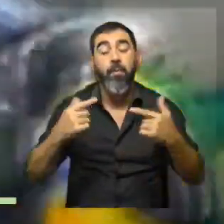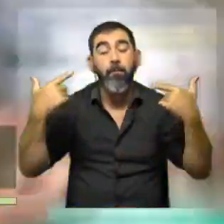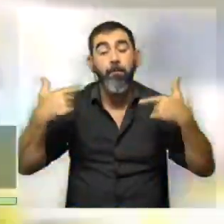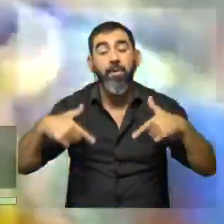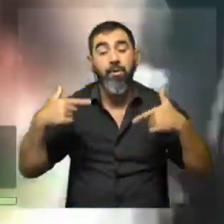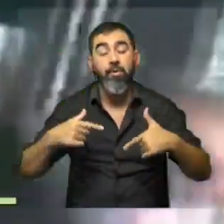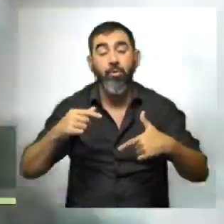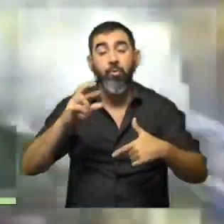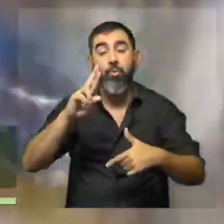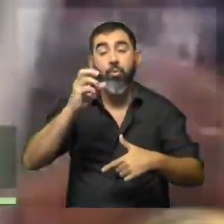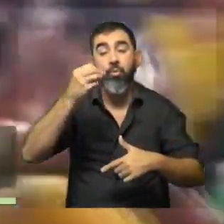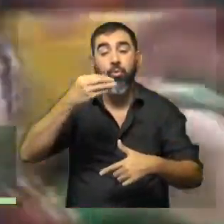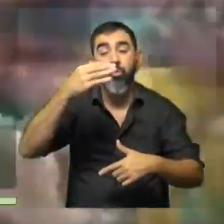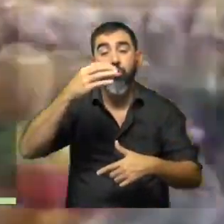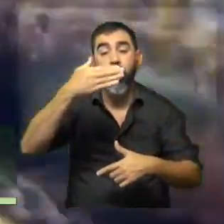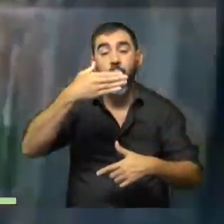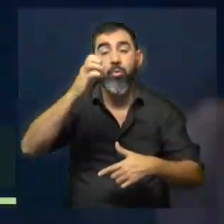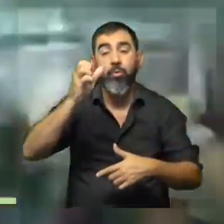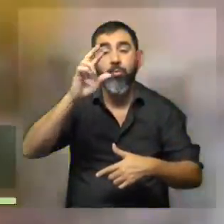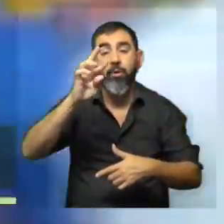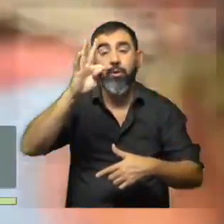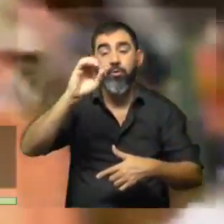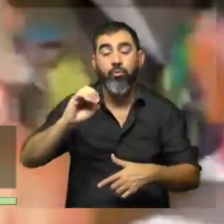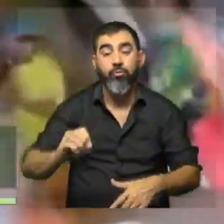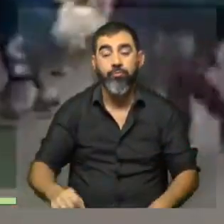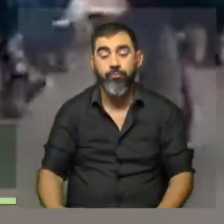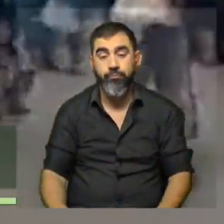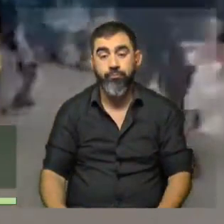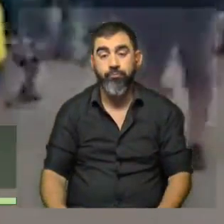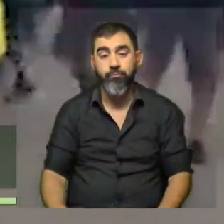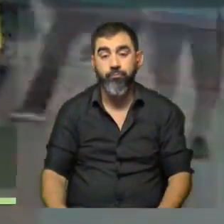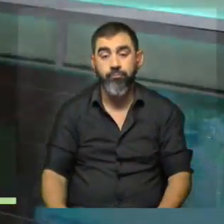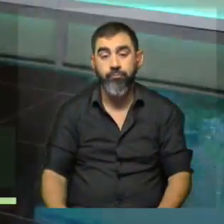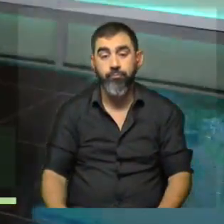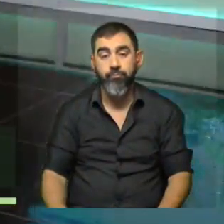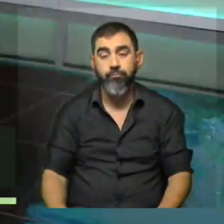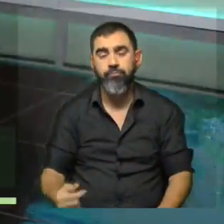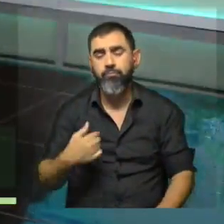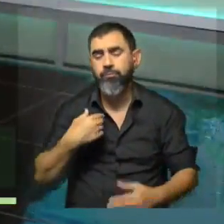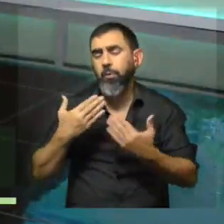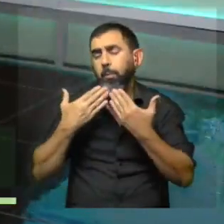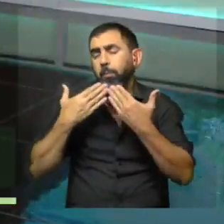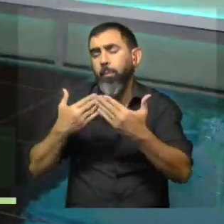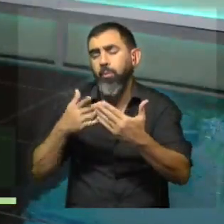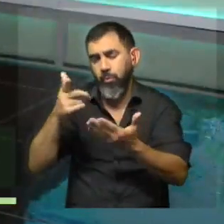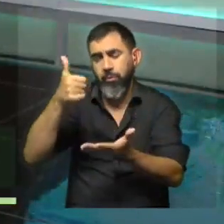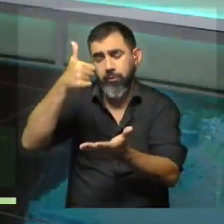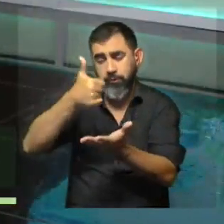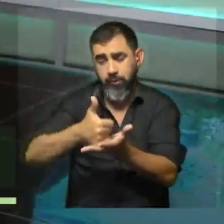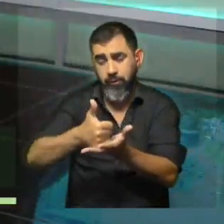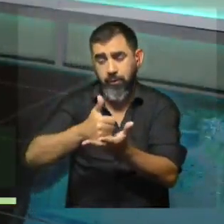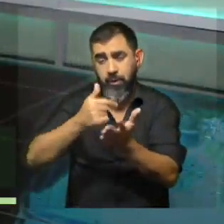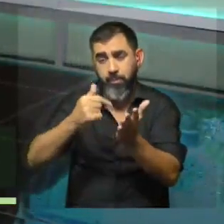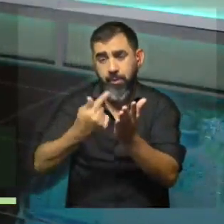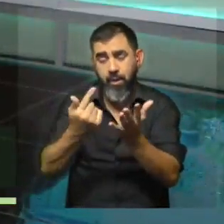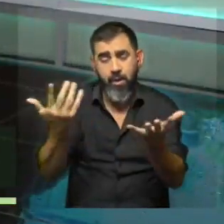Luis Roberto baruso claro yo te quería preguntar porque tú estás en Brasilia en estos